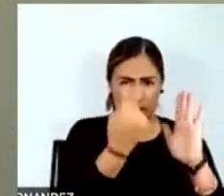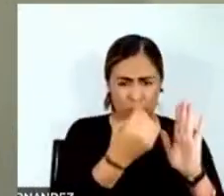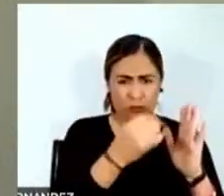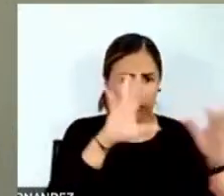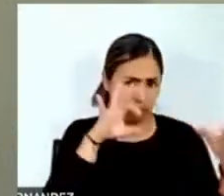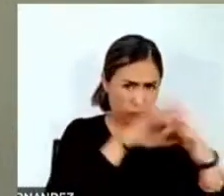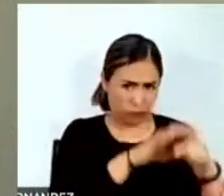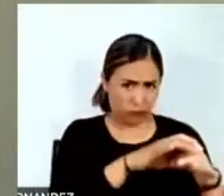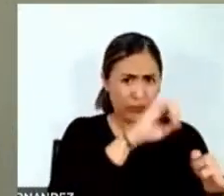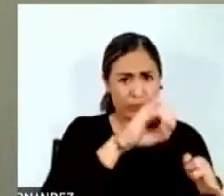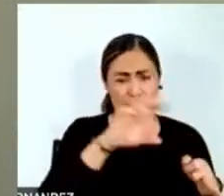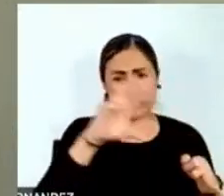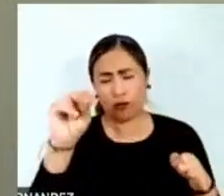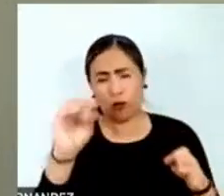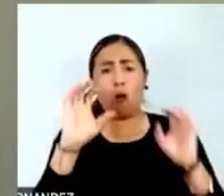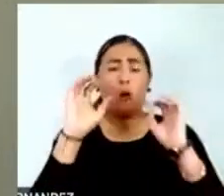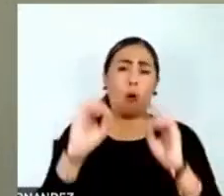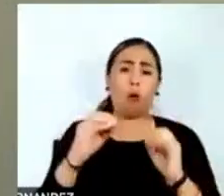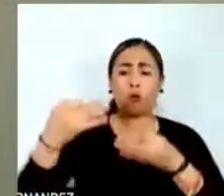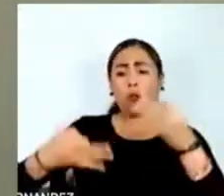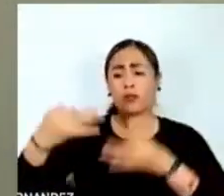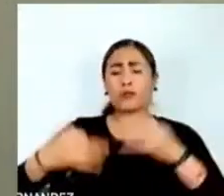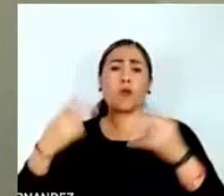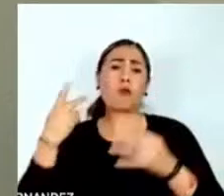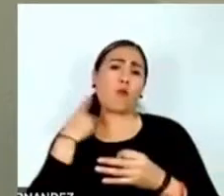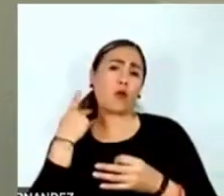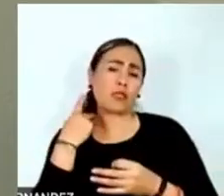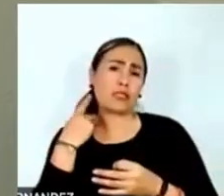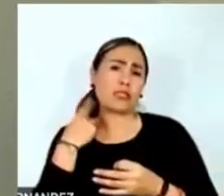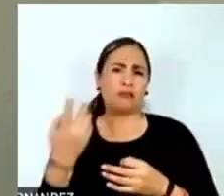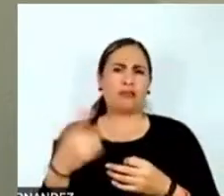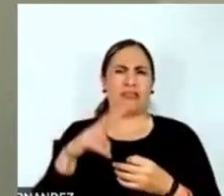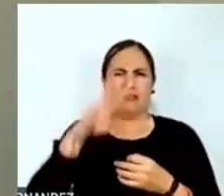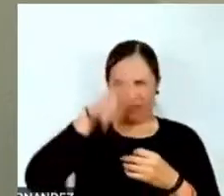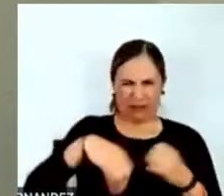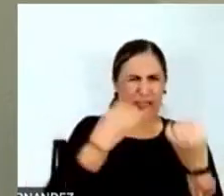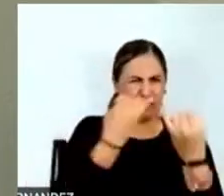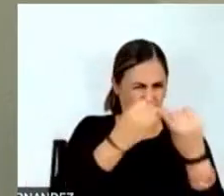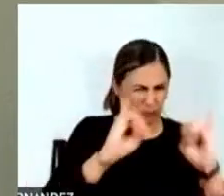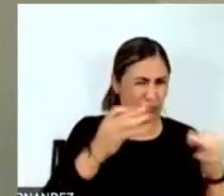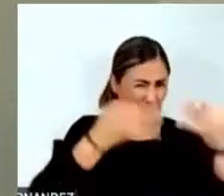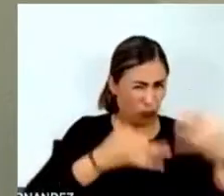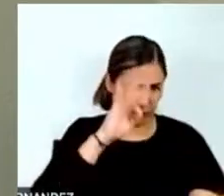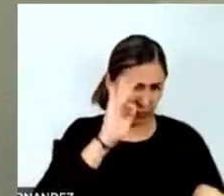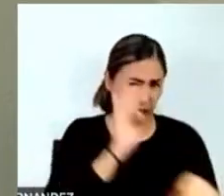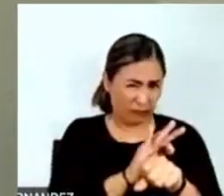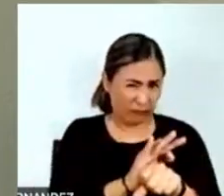resulta adecuado para respetar las garantías de la independencia judicial. Y eso no es un tema fácil,